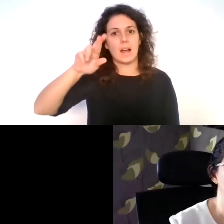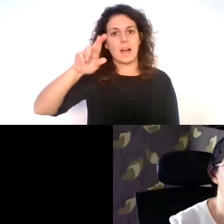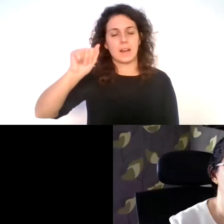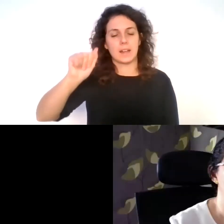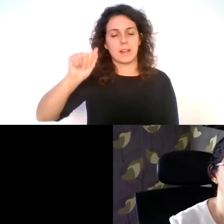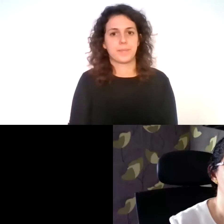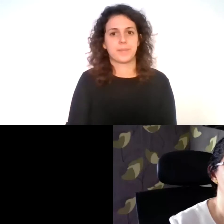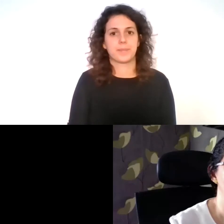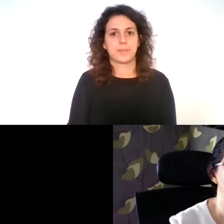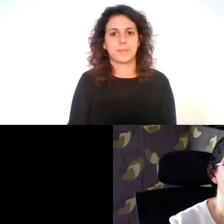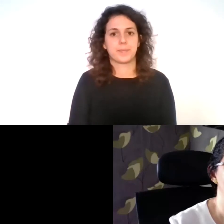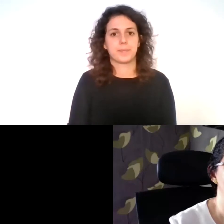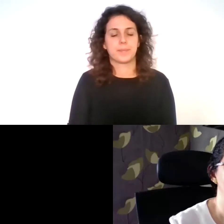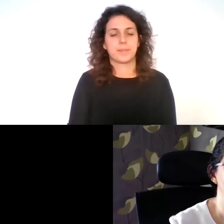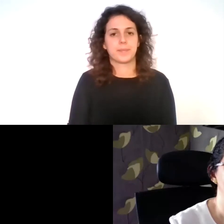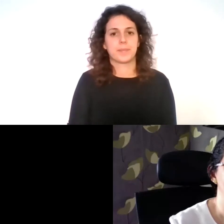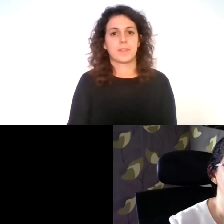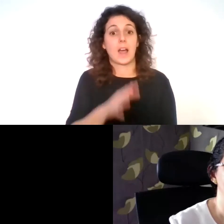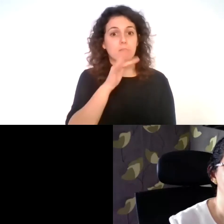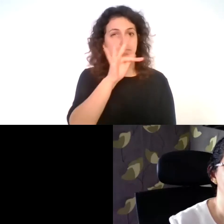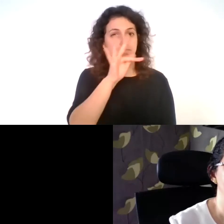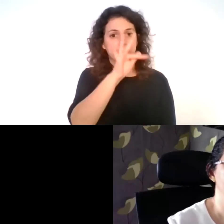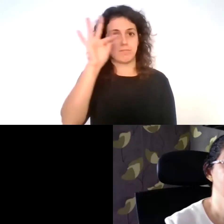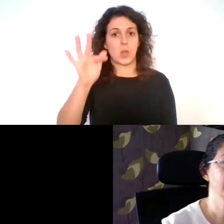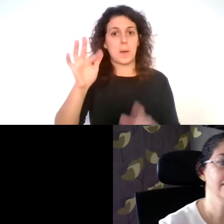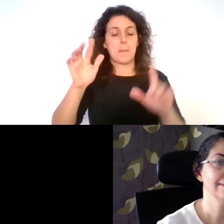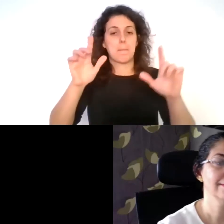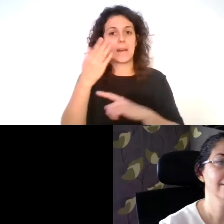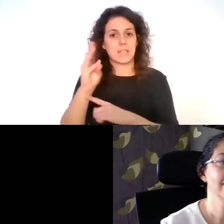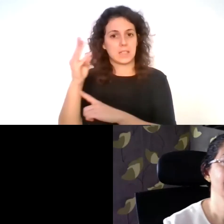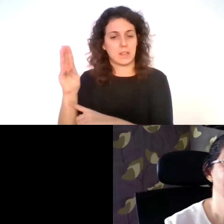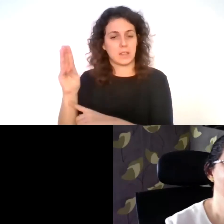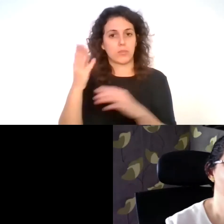Ana María, tienes la palabra. Comparte tu presentación.